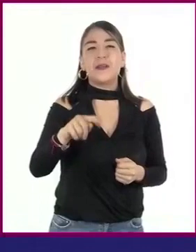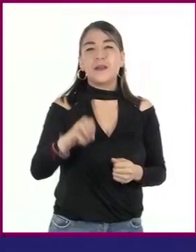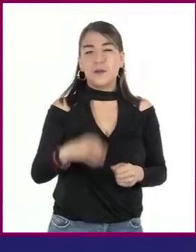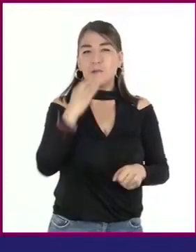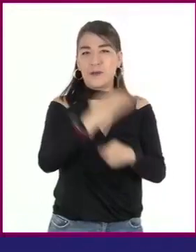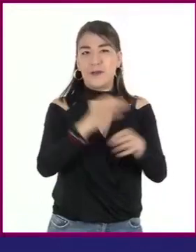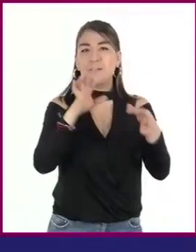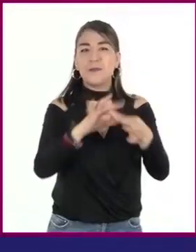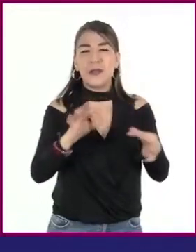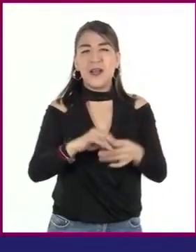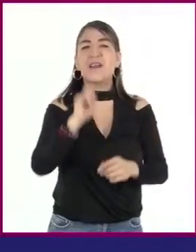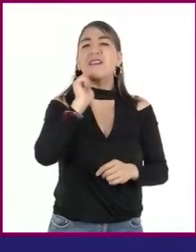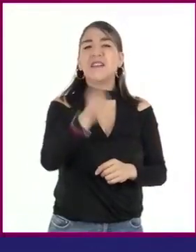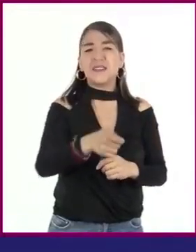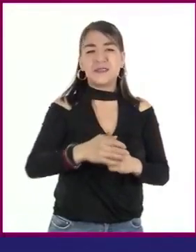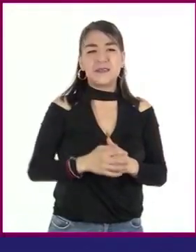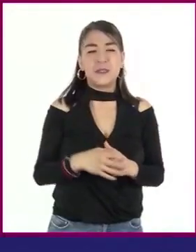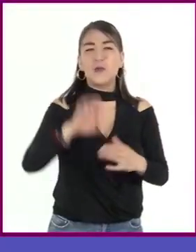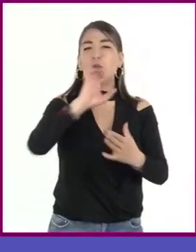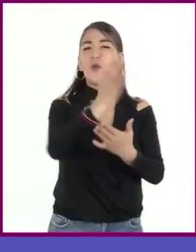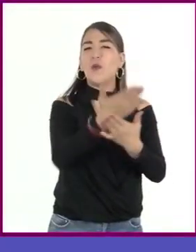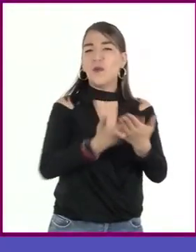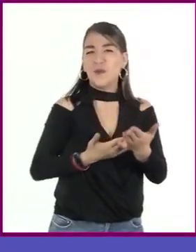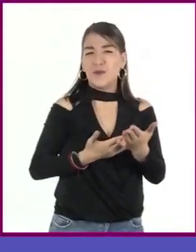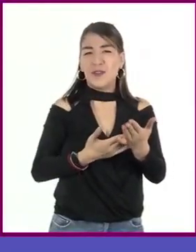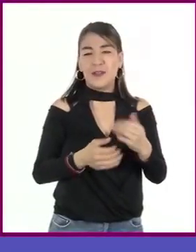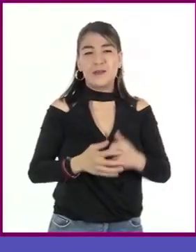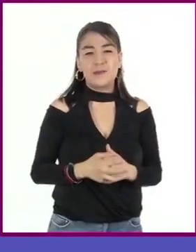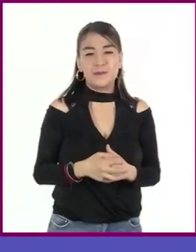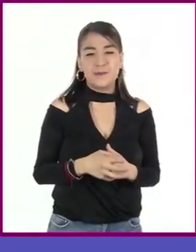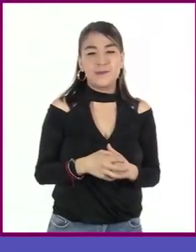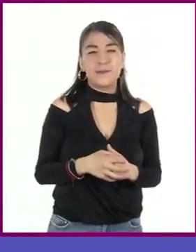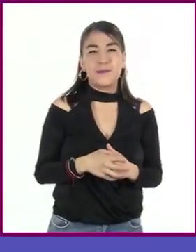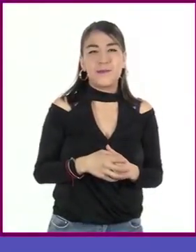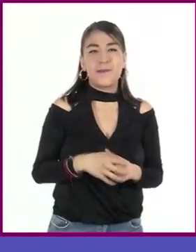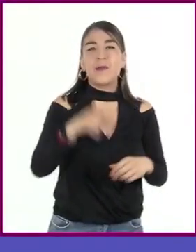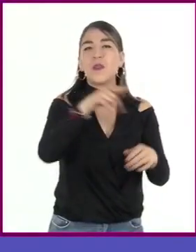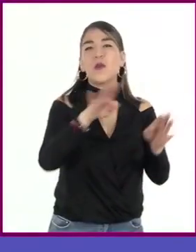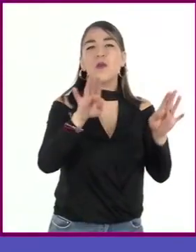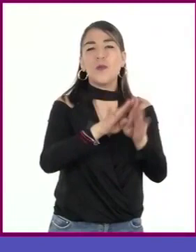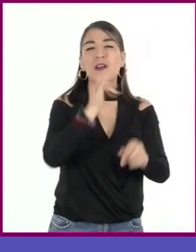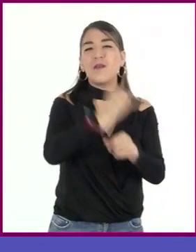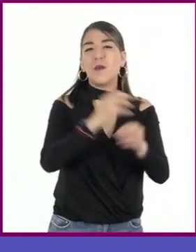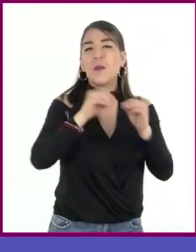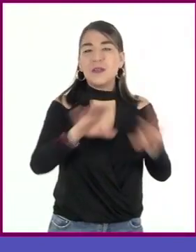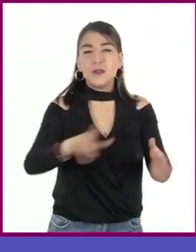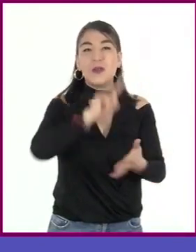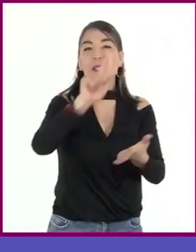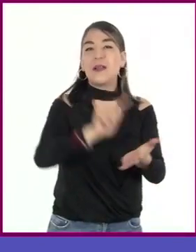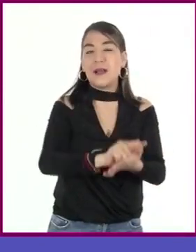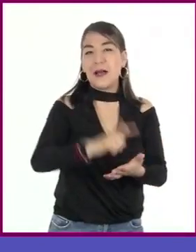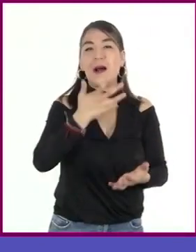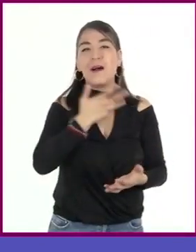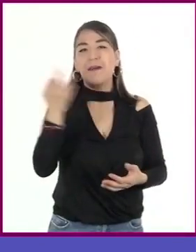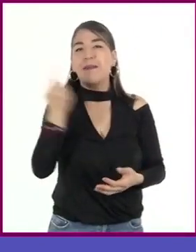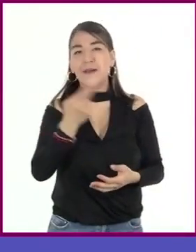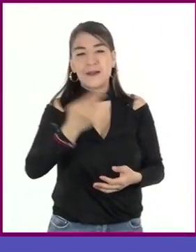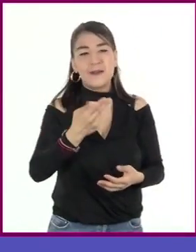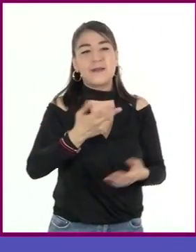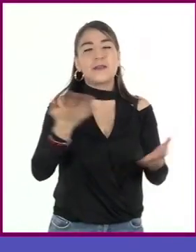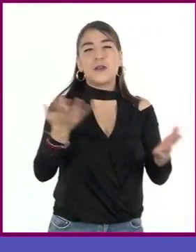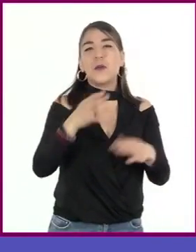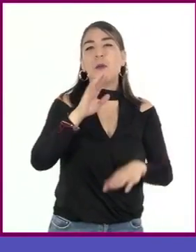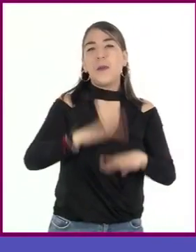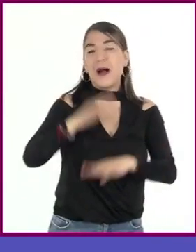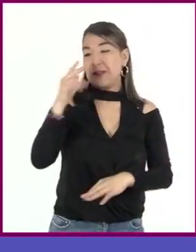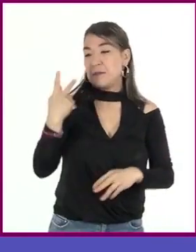entrada, definamos qué es un contrato. Un contrato es un tipo de documento legal que requiere la existencia de dos